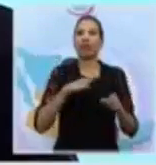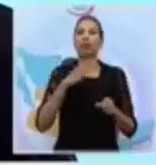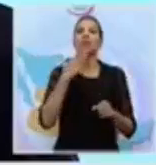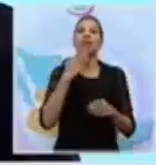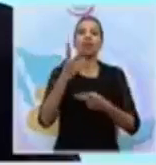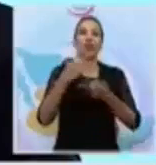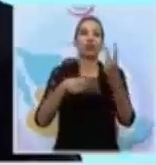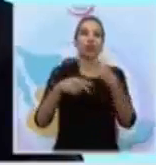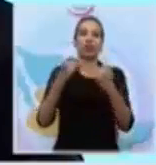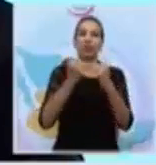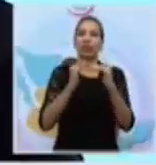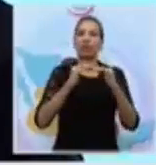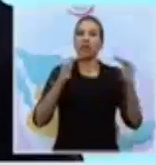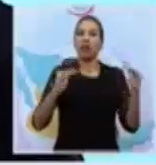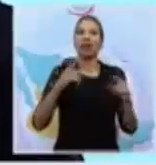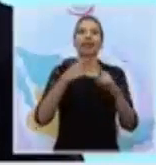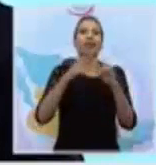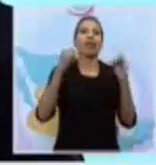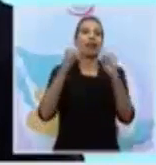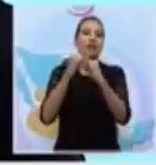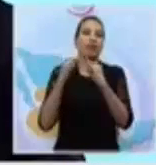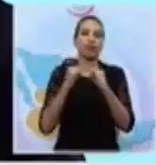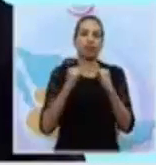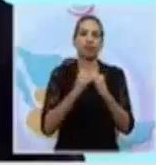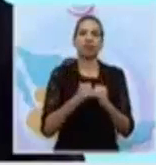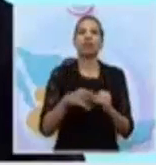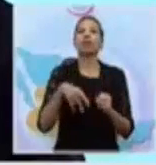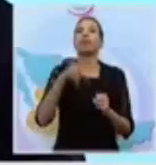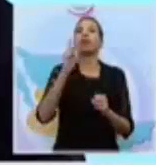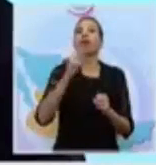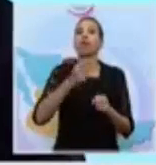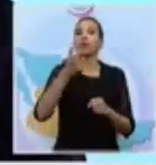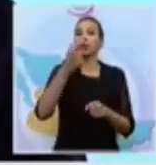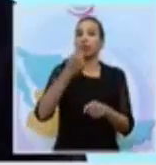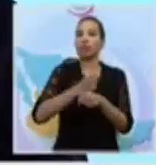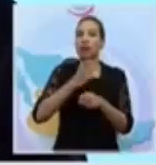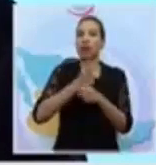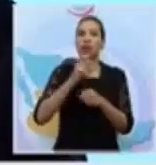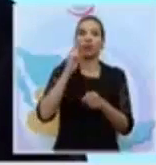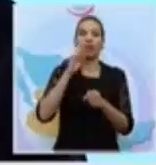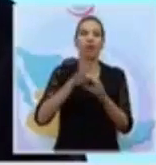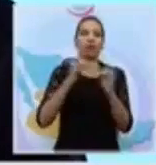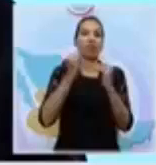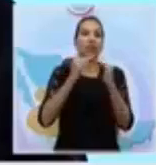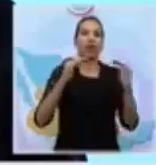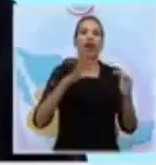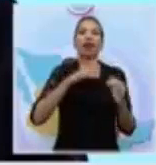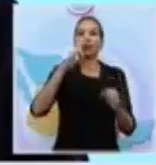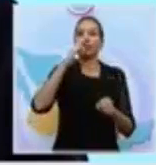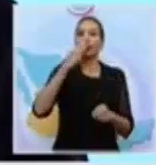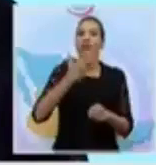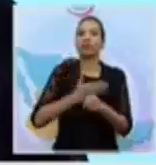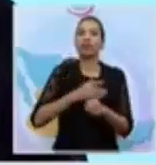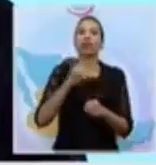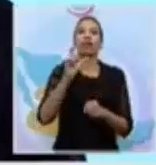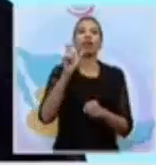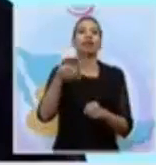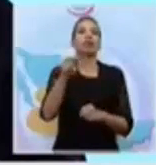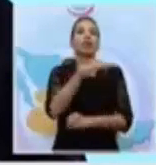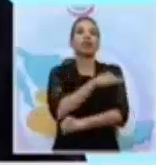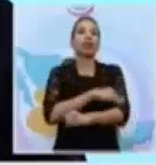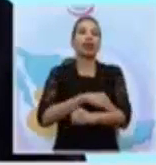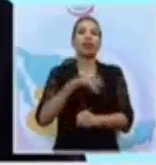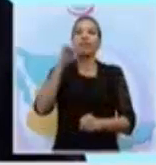bienestar residuales e institucionales. Mientras en los primeros el Estado solo asume la responsabilidad cuando familia o